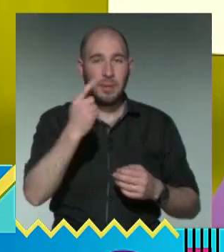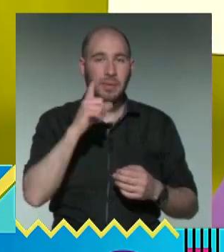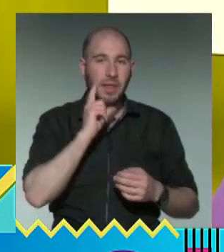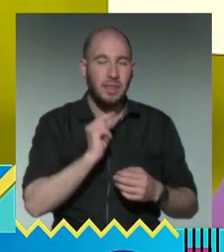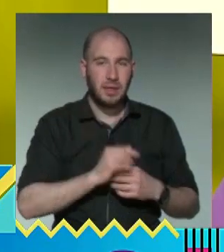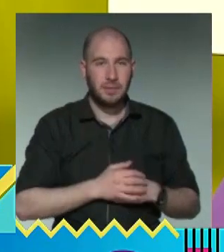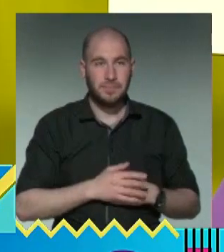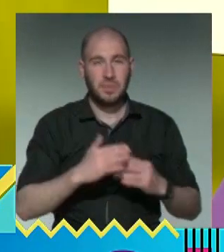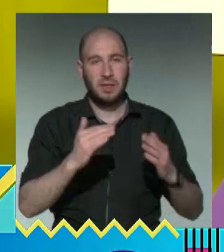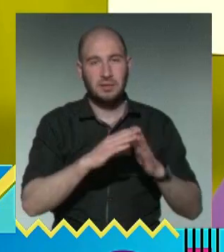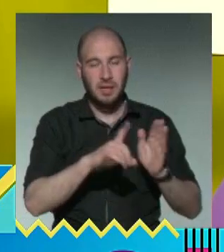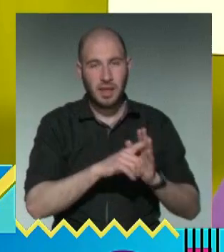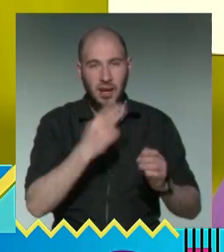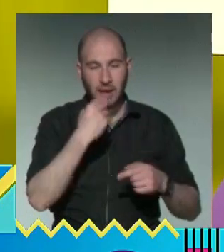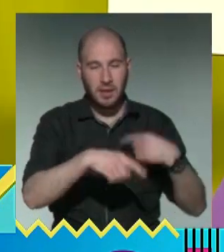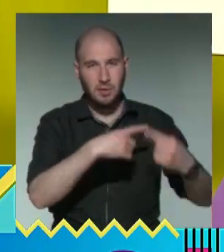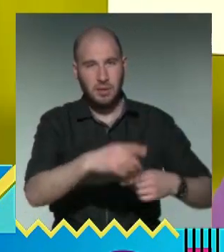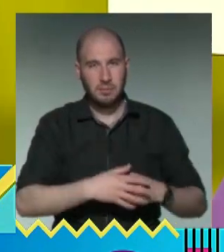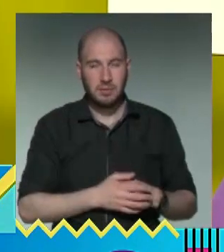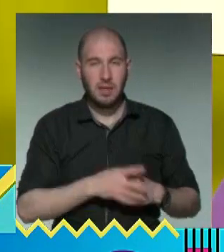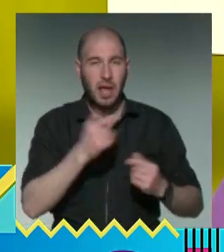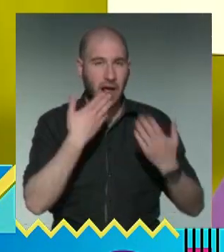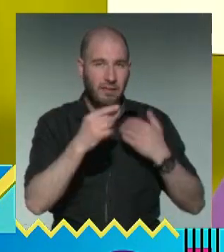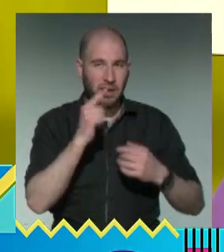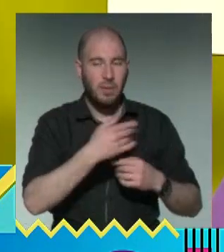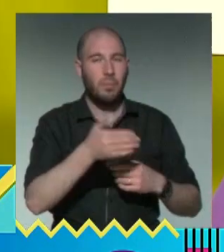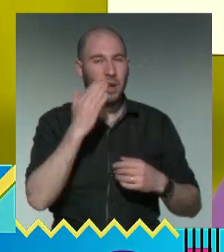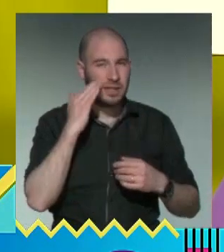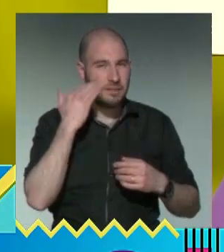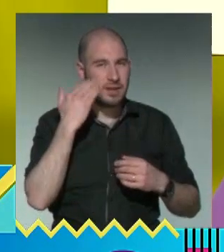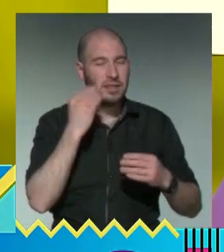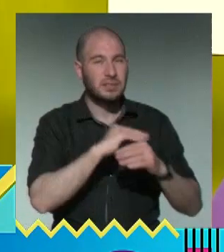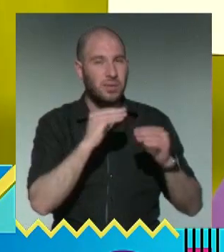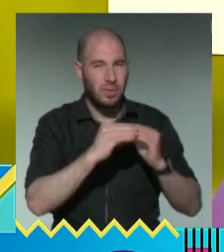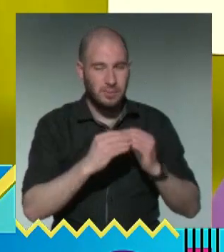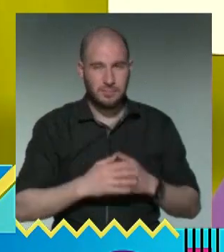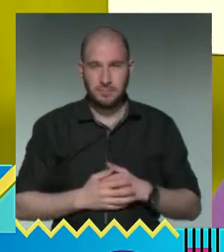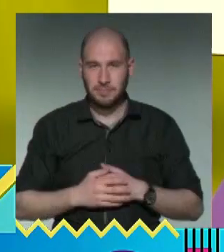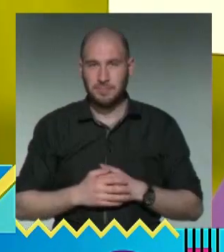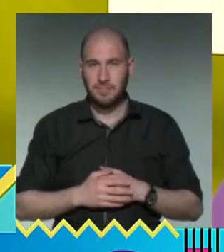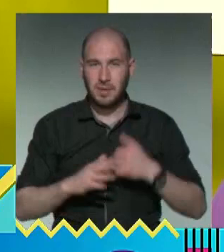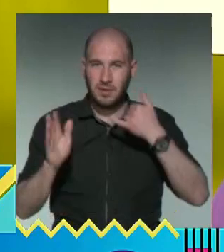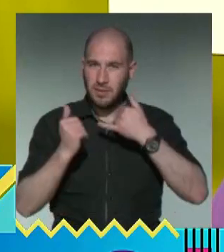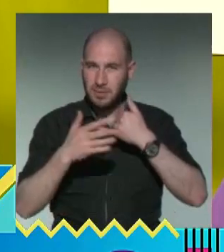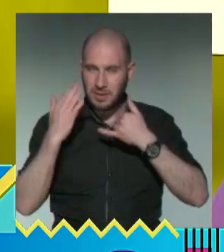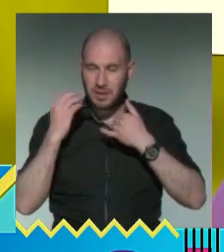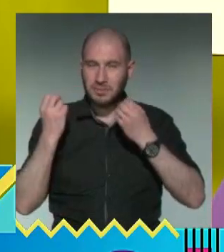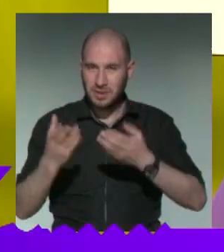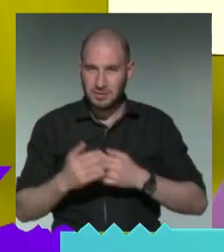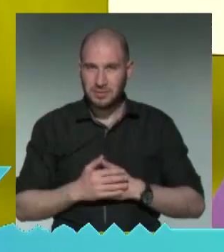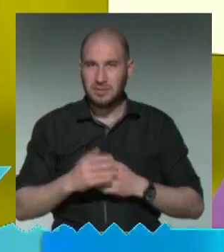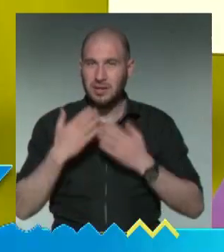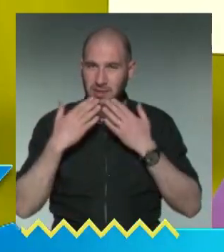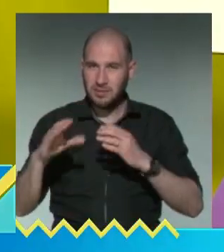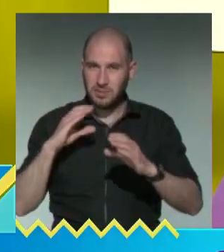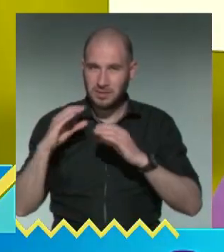jornada legislativa de energías renovables. Así que vamos a hablar con él. Marcelo, buenas tardes. Fernando Oviedo te saluda. Buenas tardes, Fernanda. ¿Cómo estás tú? Gracias